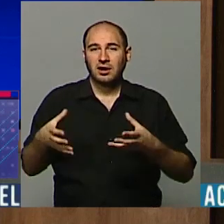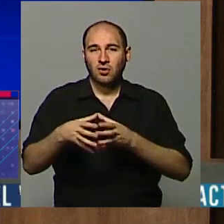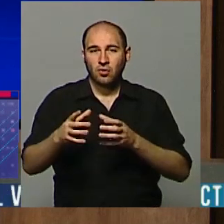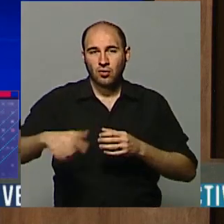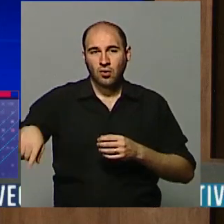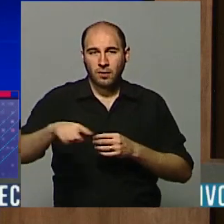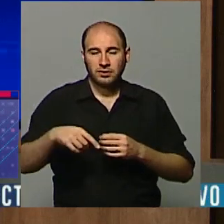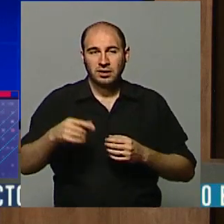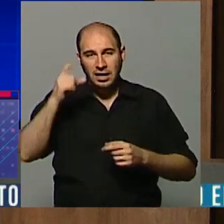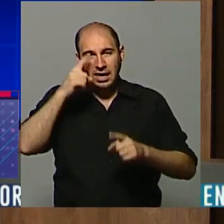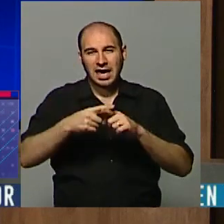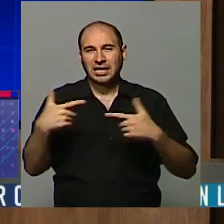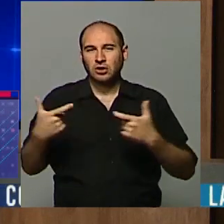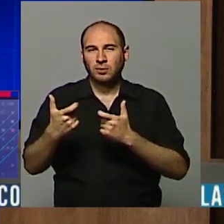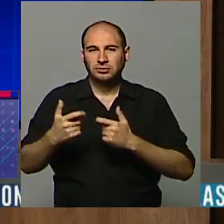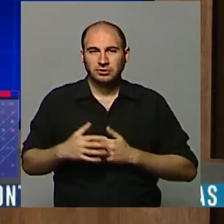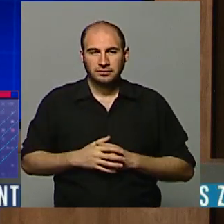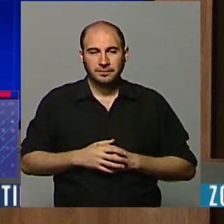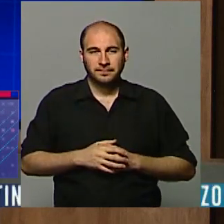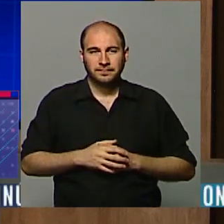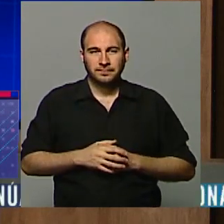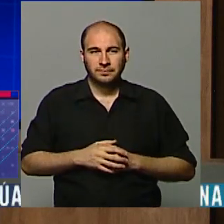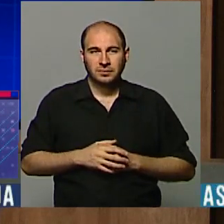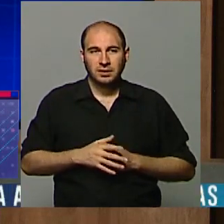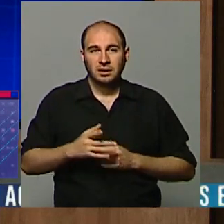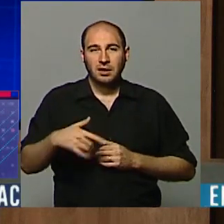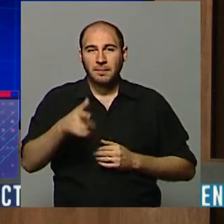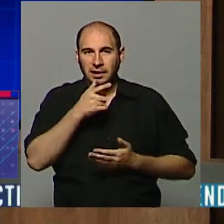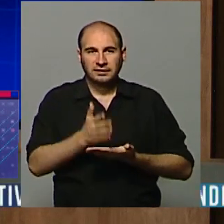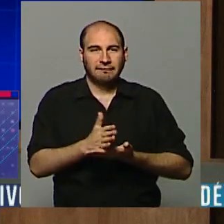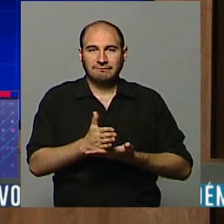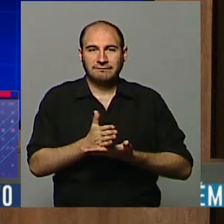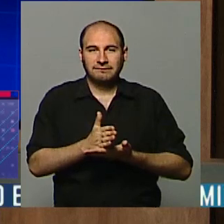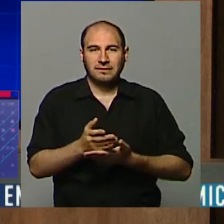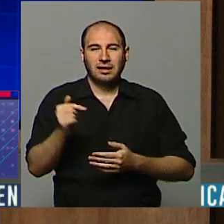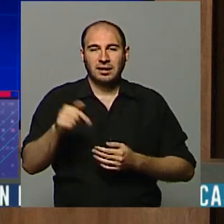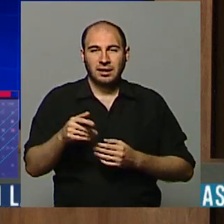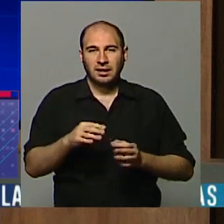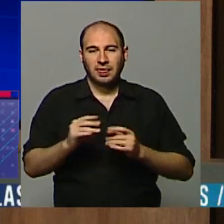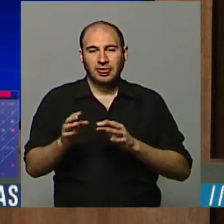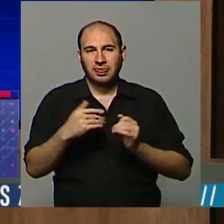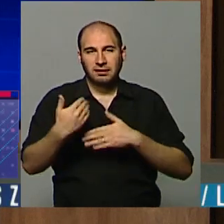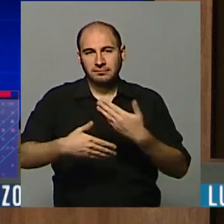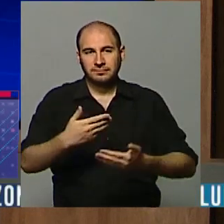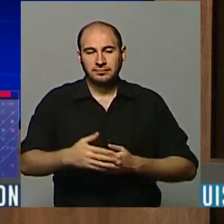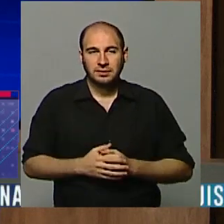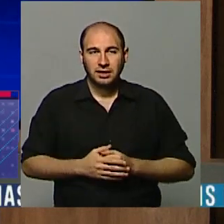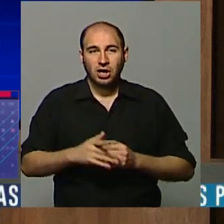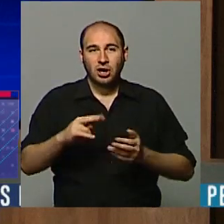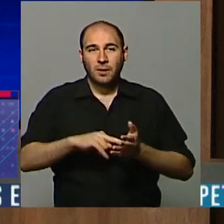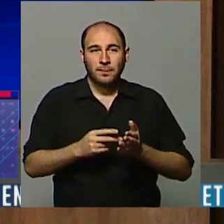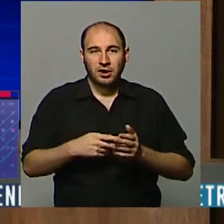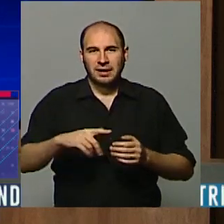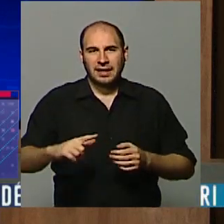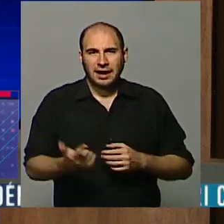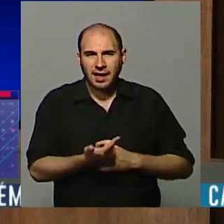sectores exopositores, podríamos decir, que han quedado en una especie de limbo para que se dieran estas instancias. Las situaciones son